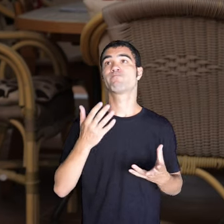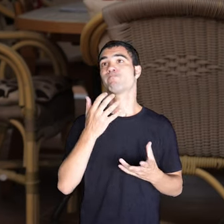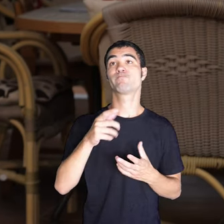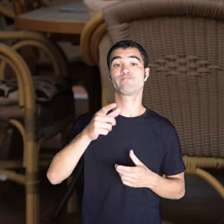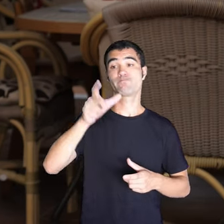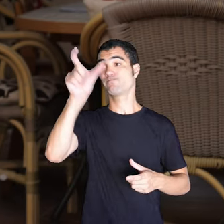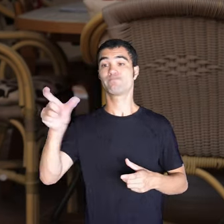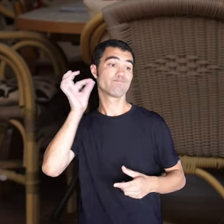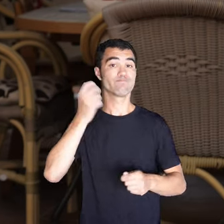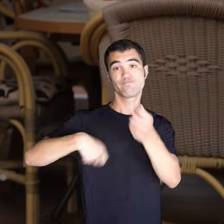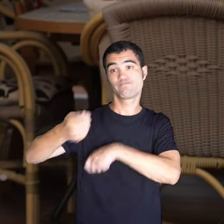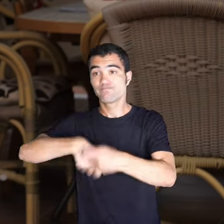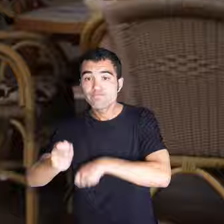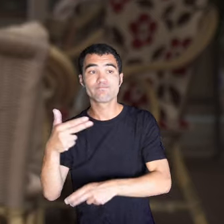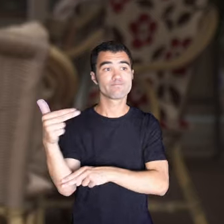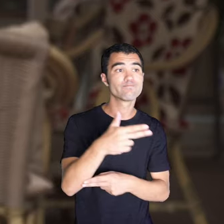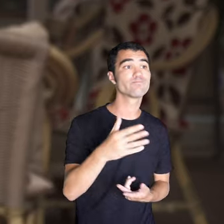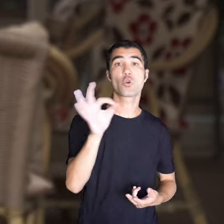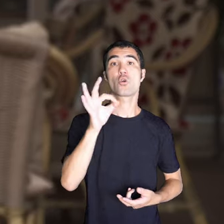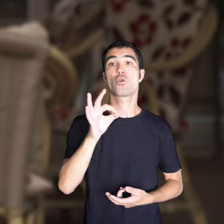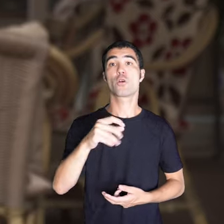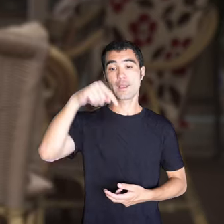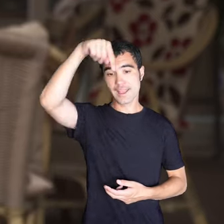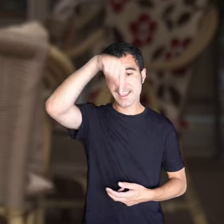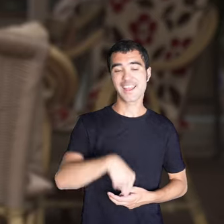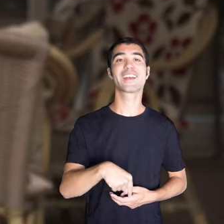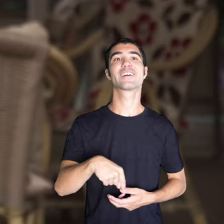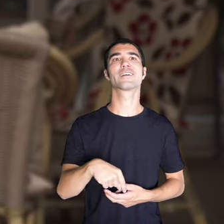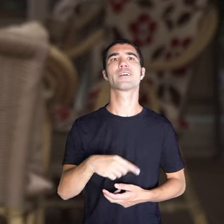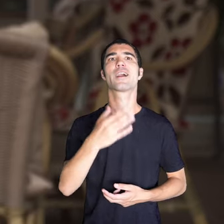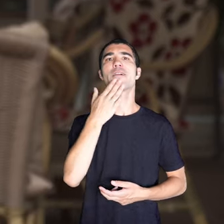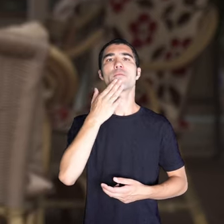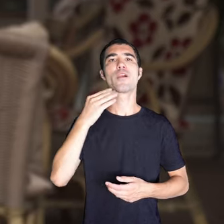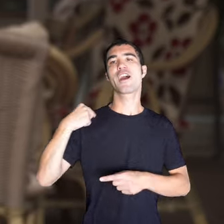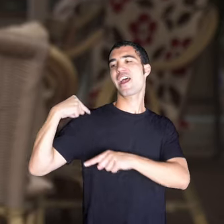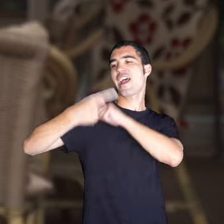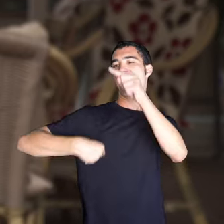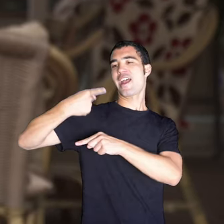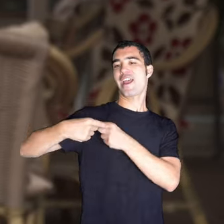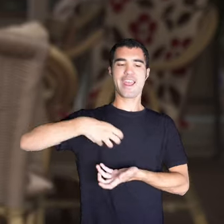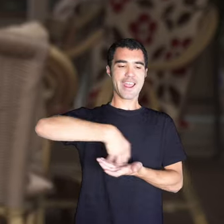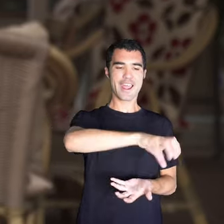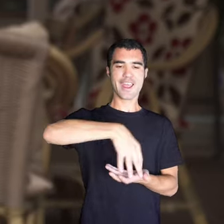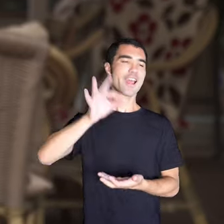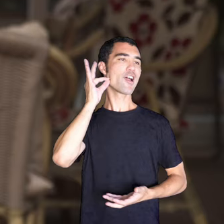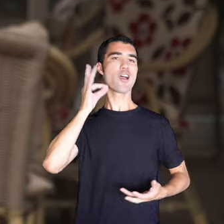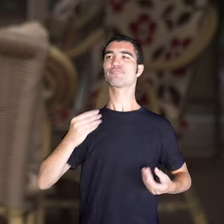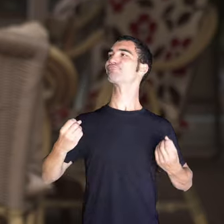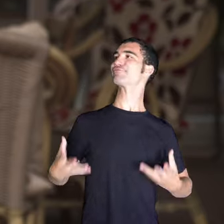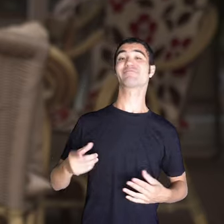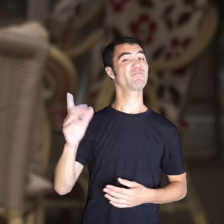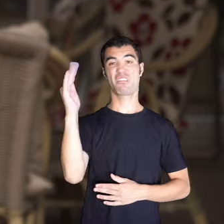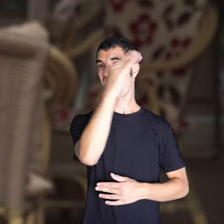unas vendían, unas... Aquí no había de rederas a este momento. Yo no he